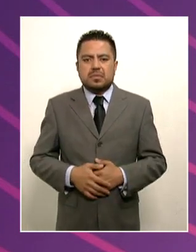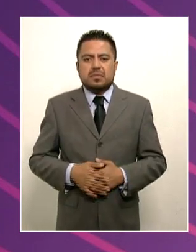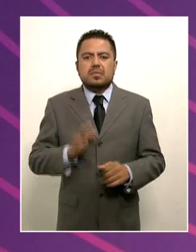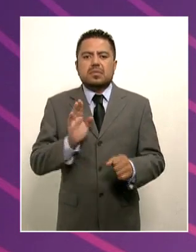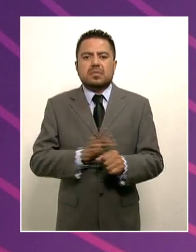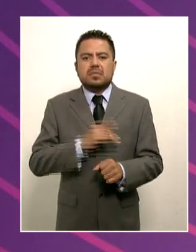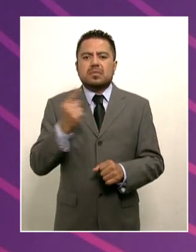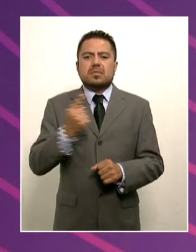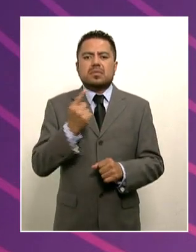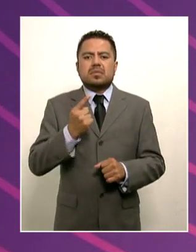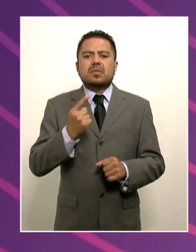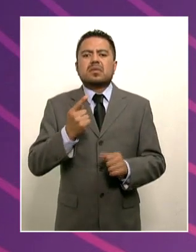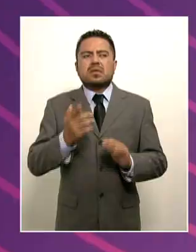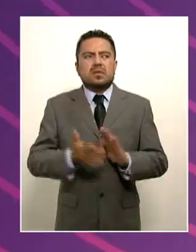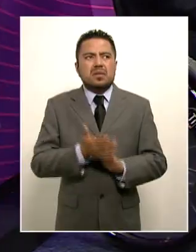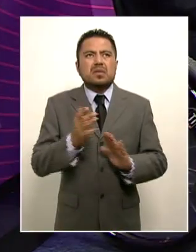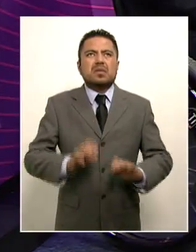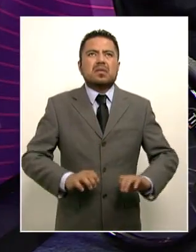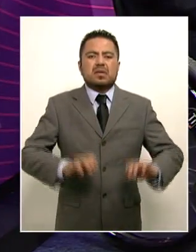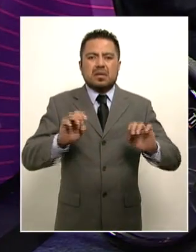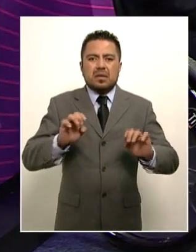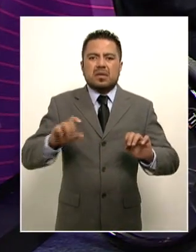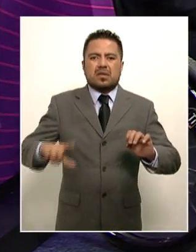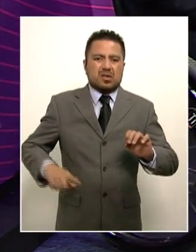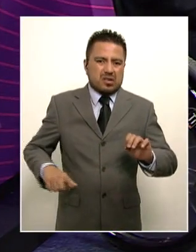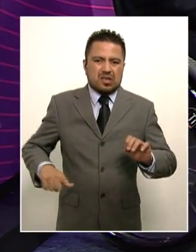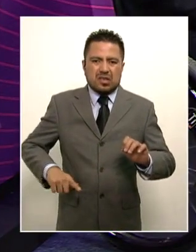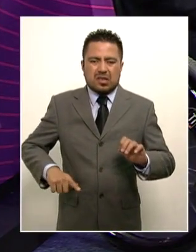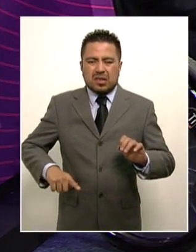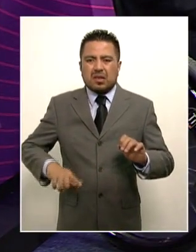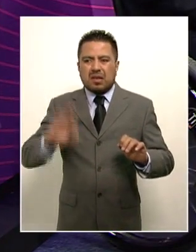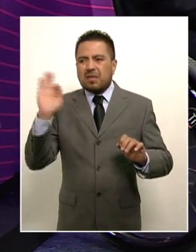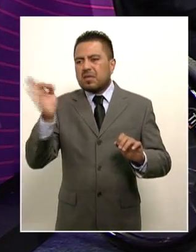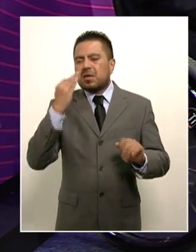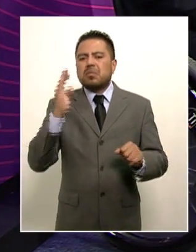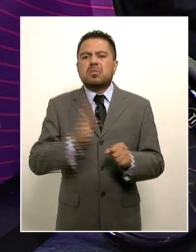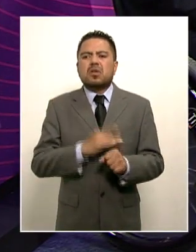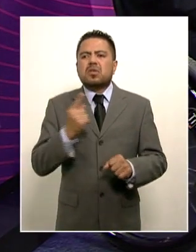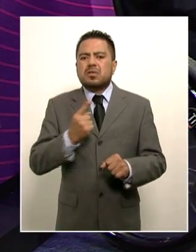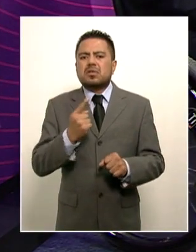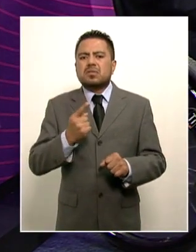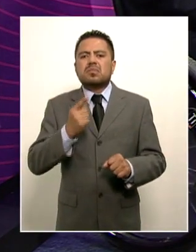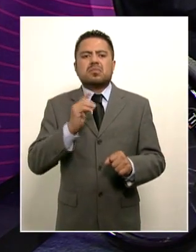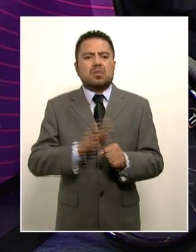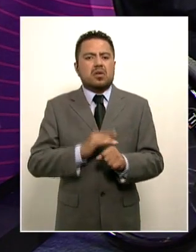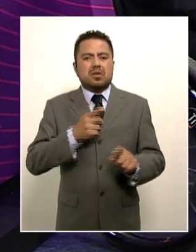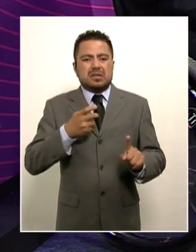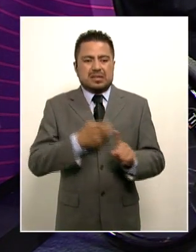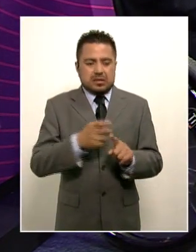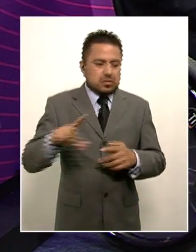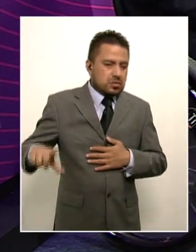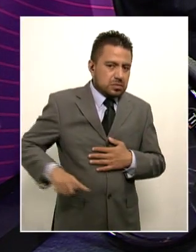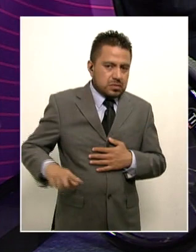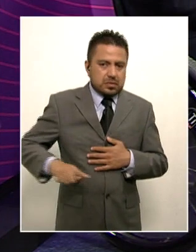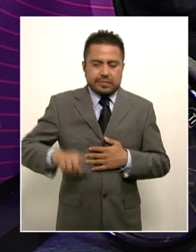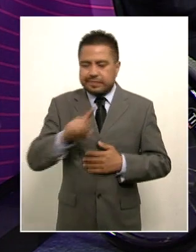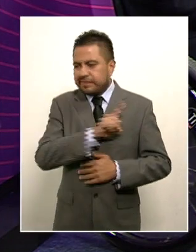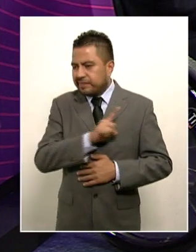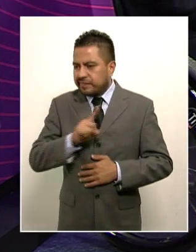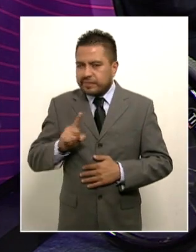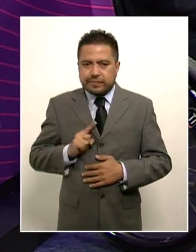¿Por qué a los inmuebles públicos federales? Porque el Estado, el gobierno,